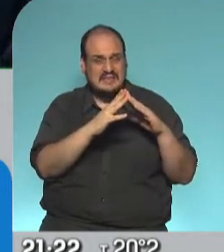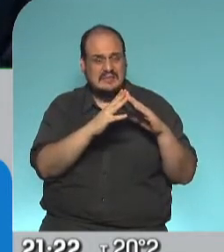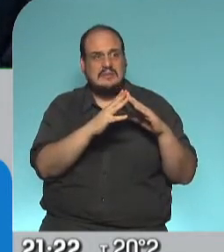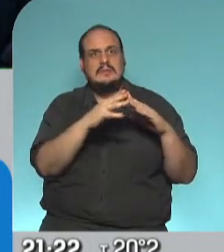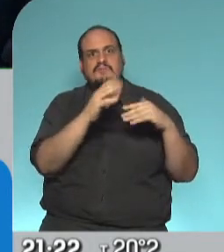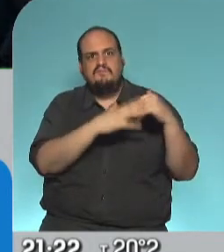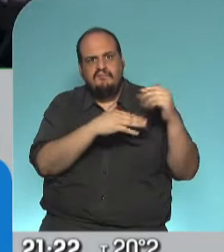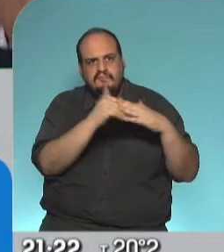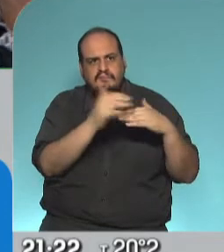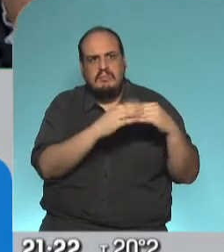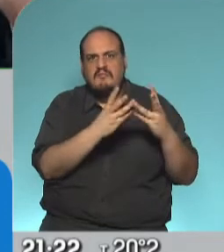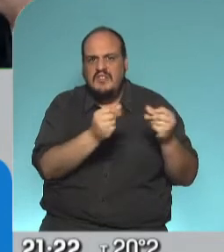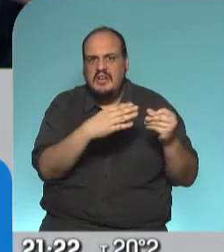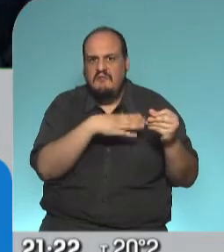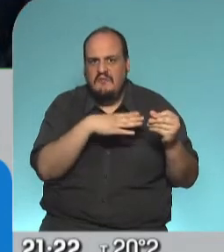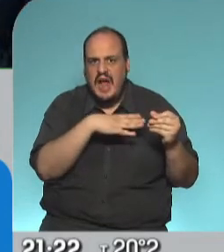en curso o